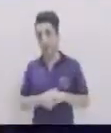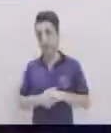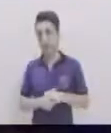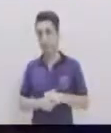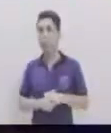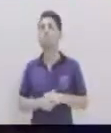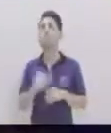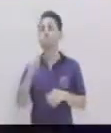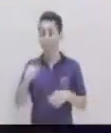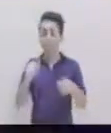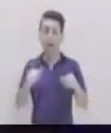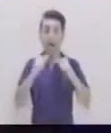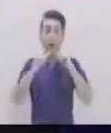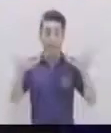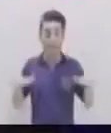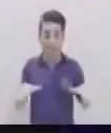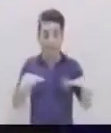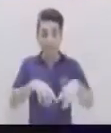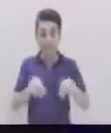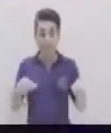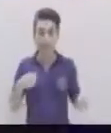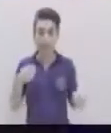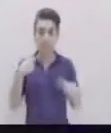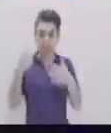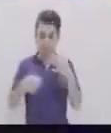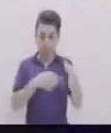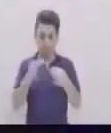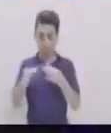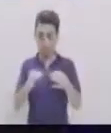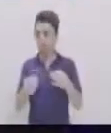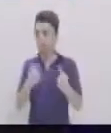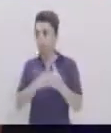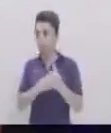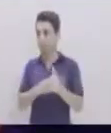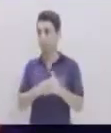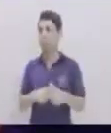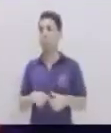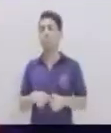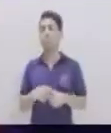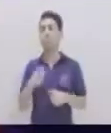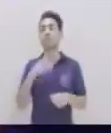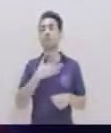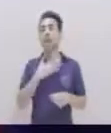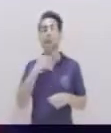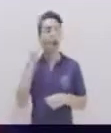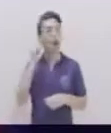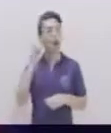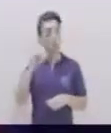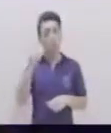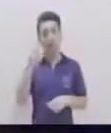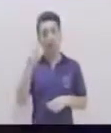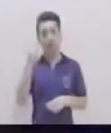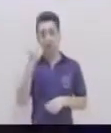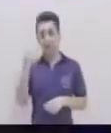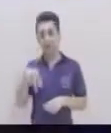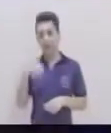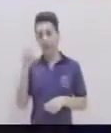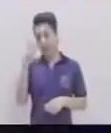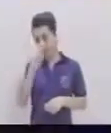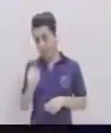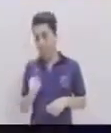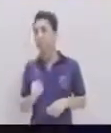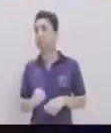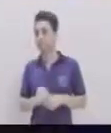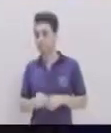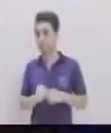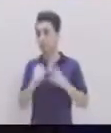terrestres. Entre los animales terrestres que podemos mencionar se encuentran algunos guardianes. Al igual que